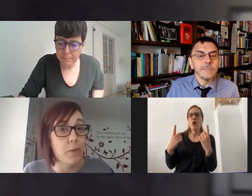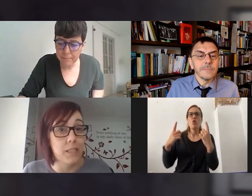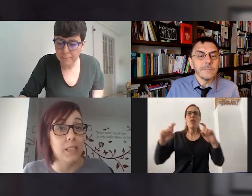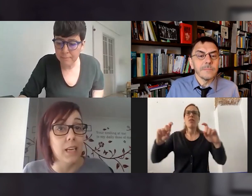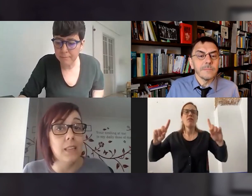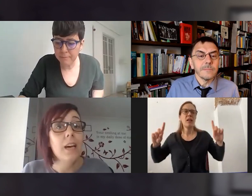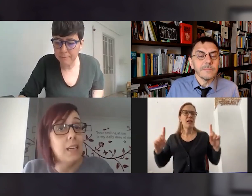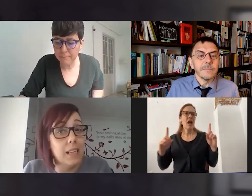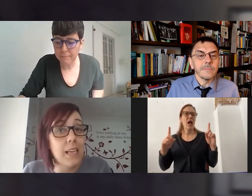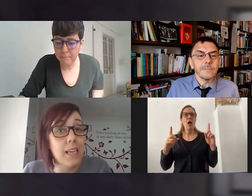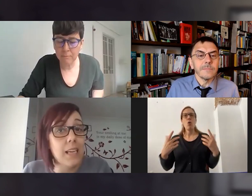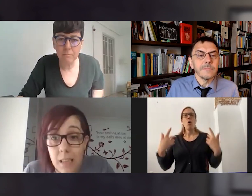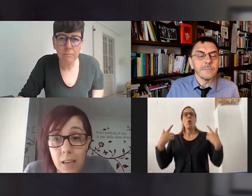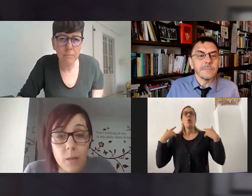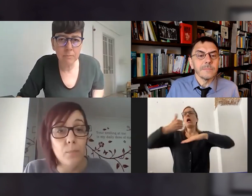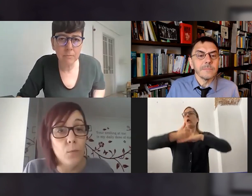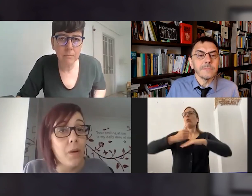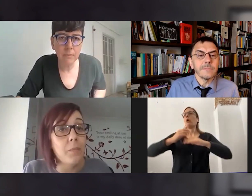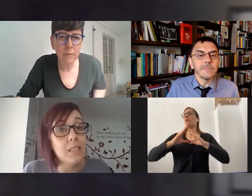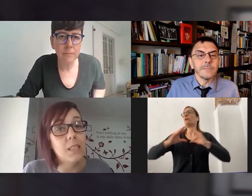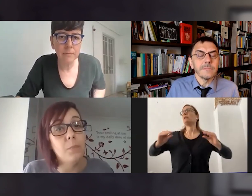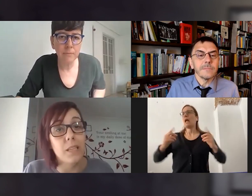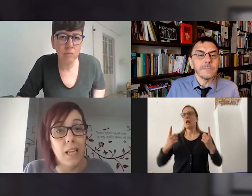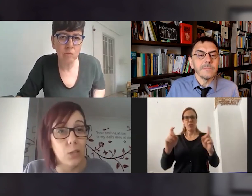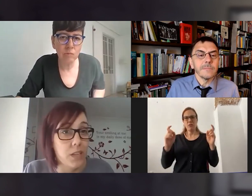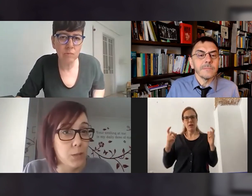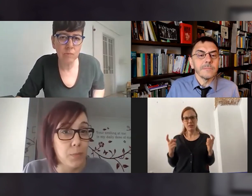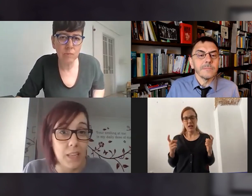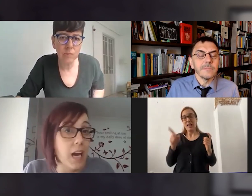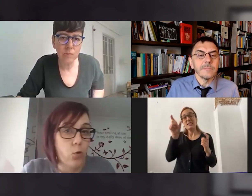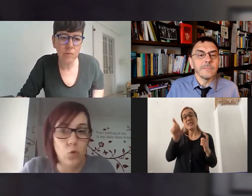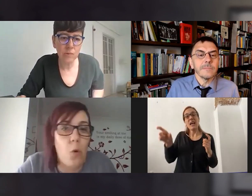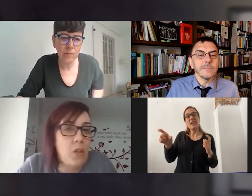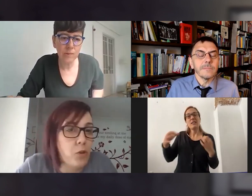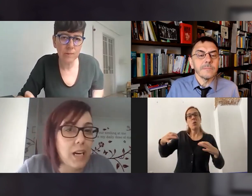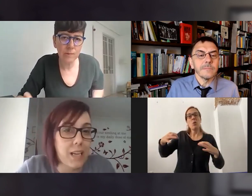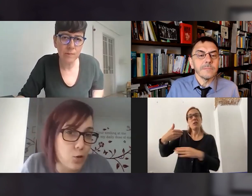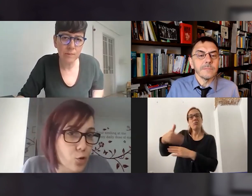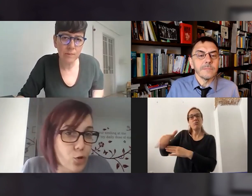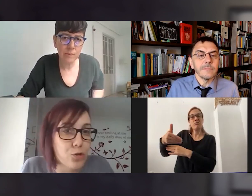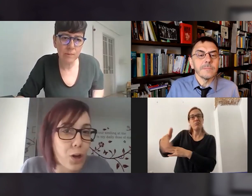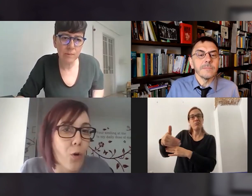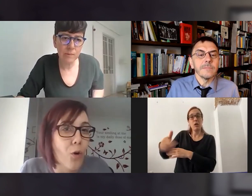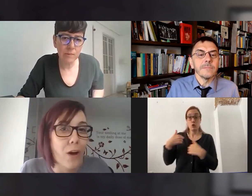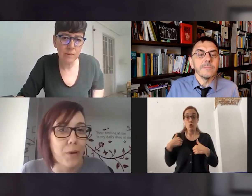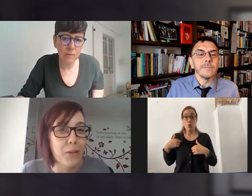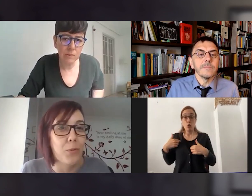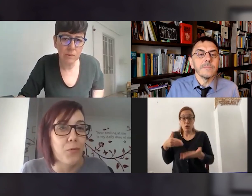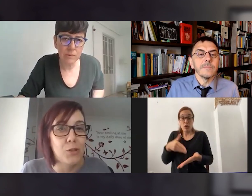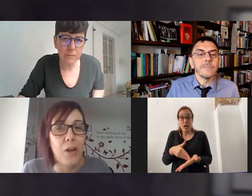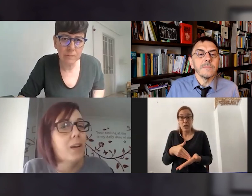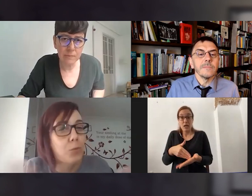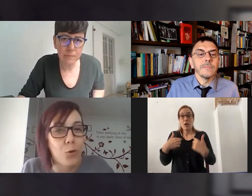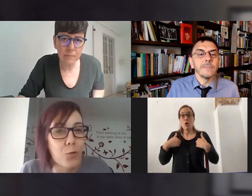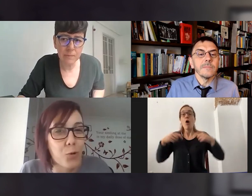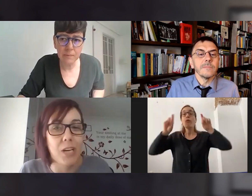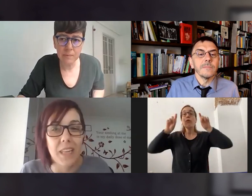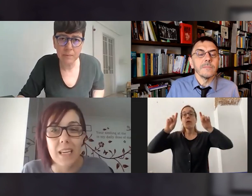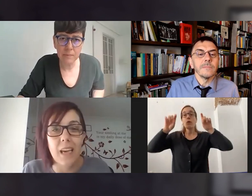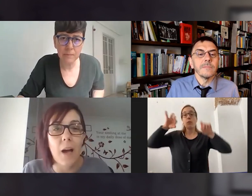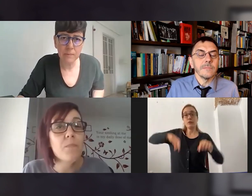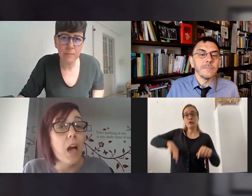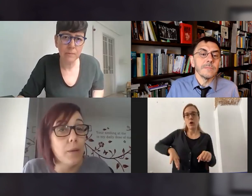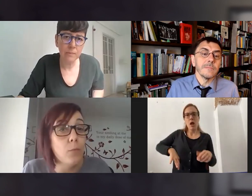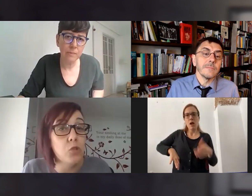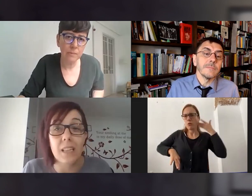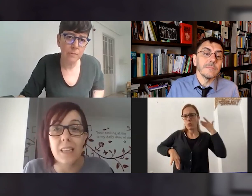de la universidad. Y a esa gente normalmente siempre se la suele despreciar. Y yo cuando llegué, que yo tengo la formación profesional y muy orgullosa de